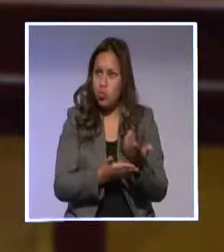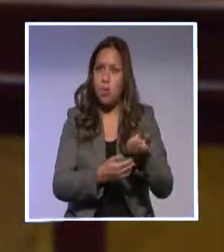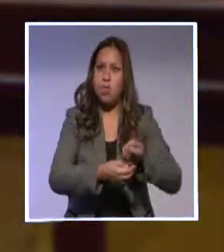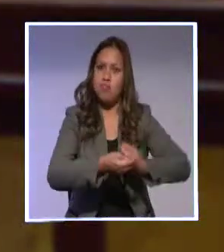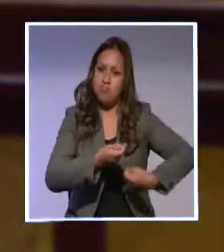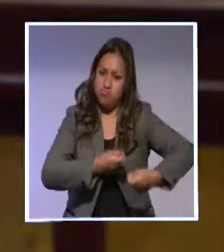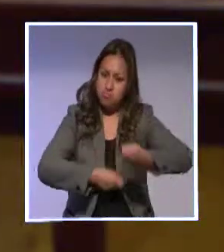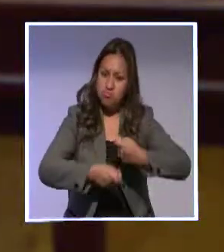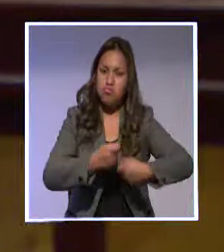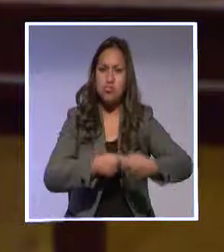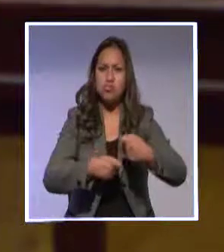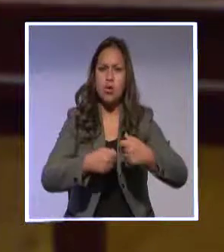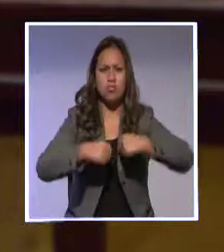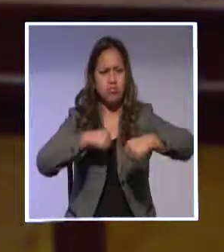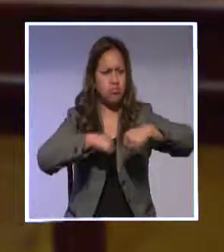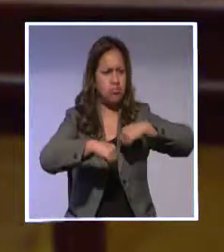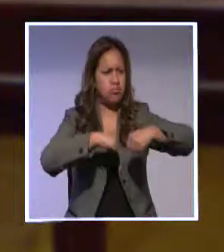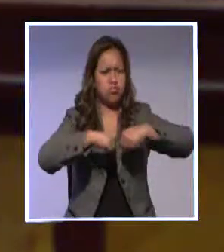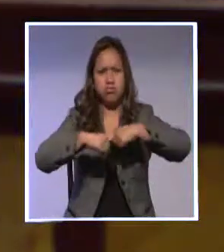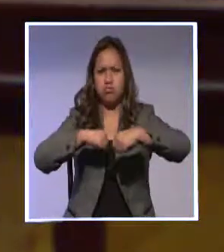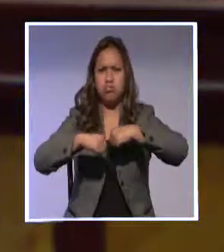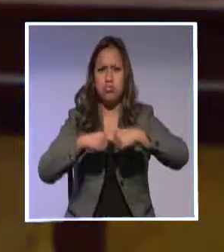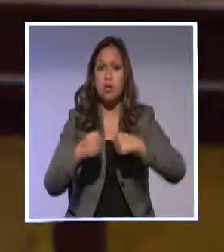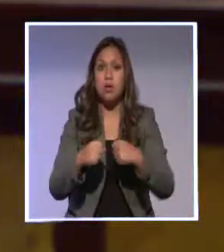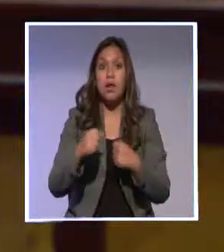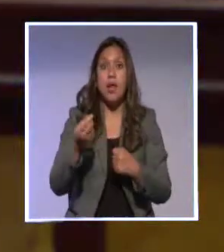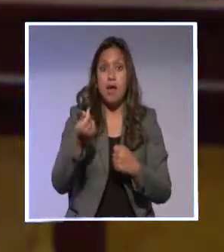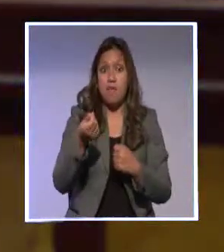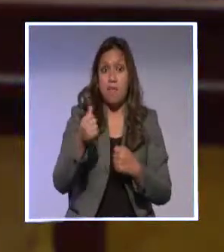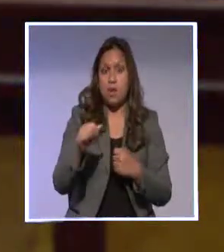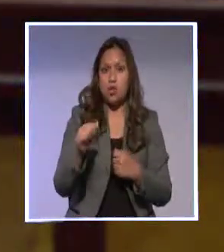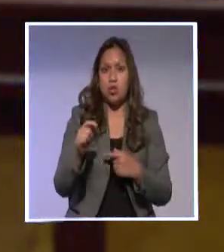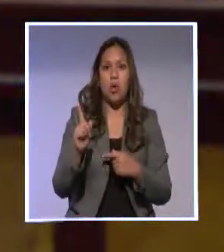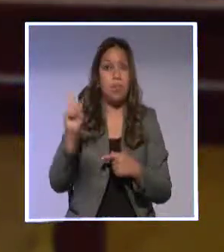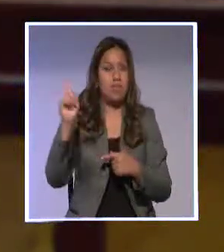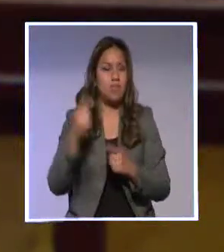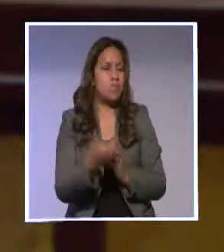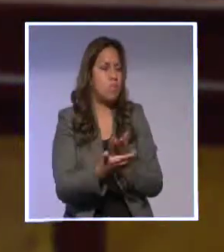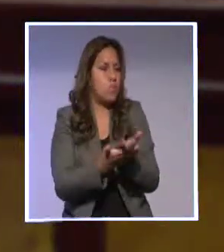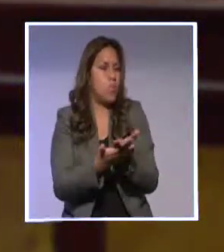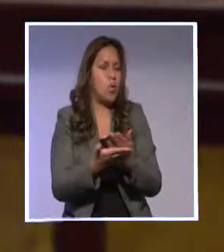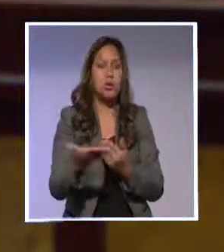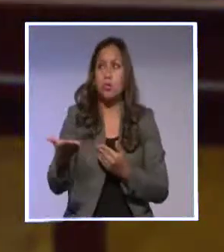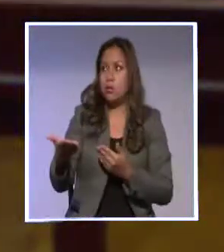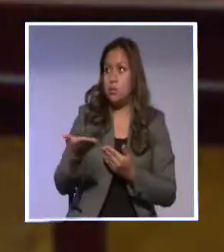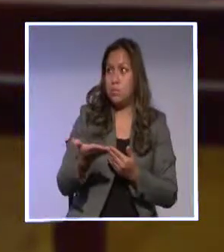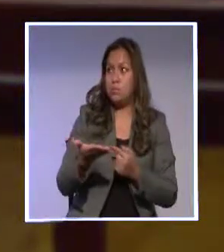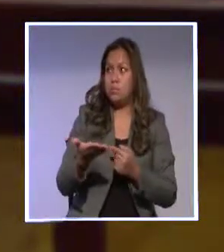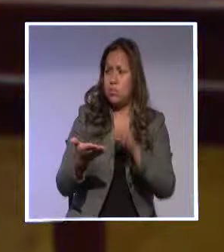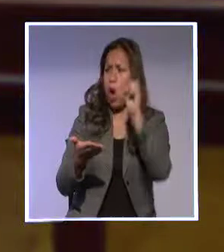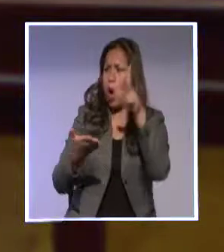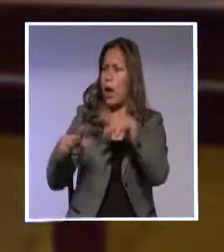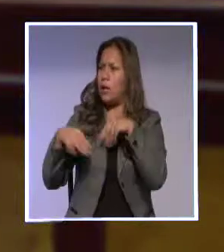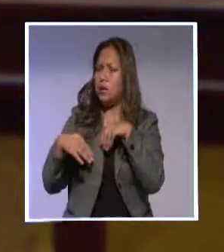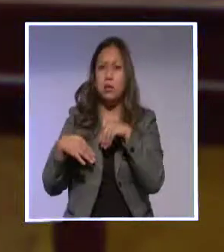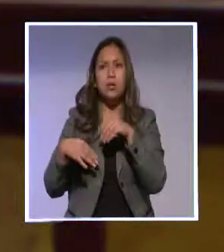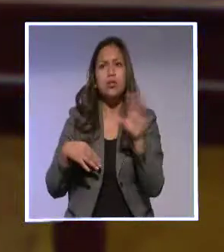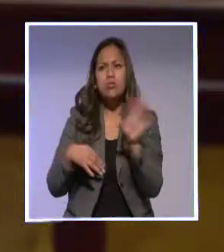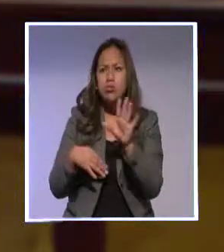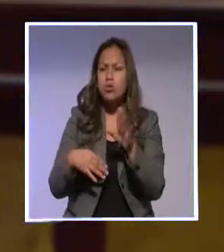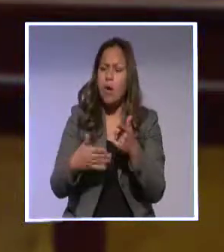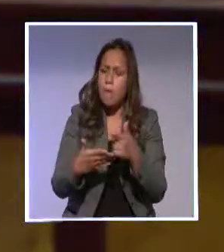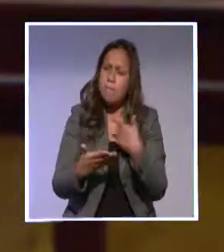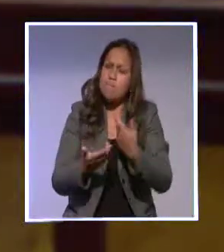realizar gestiones a la baja del precio que se había planteado una vez que se adjudicó el contrato a la empresa